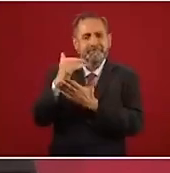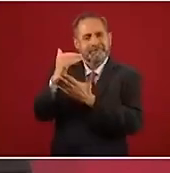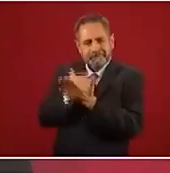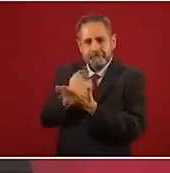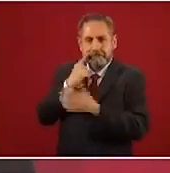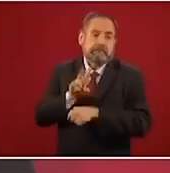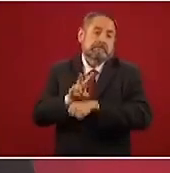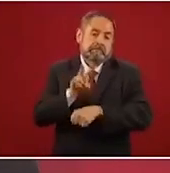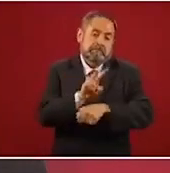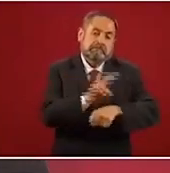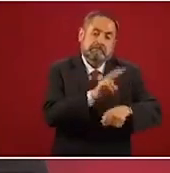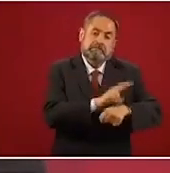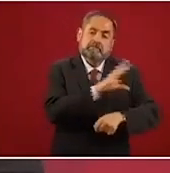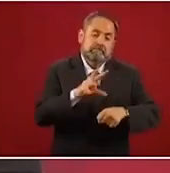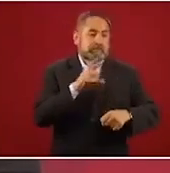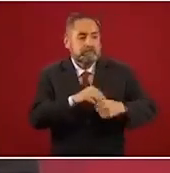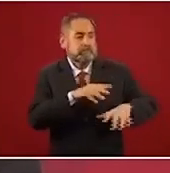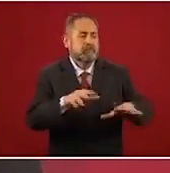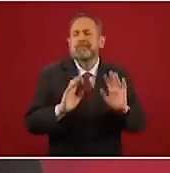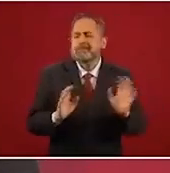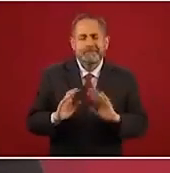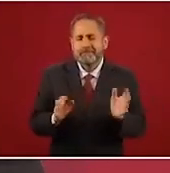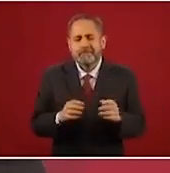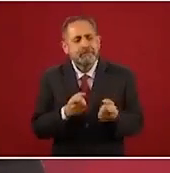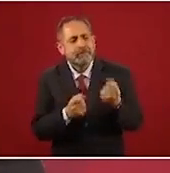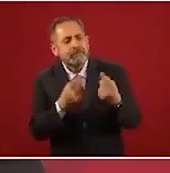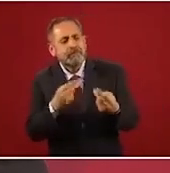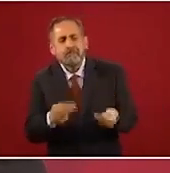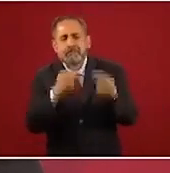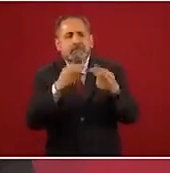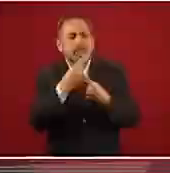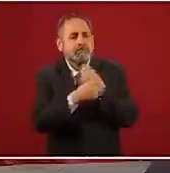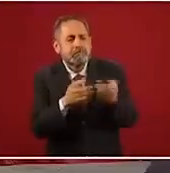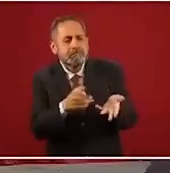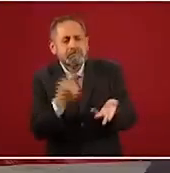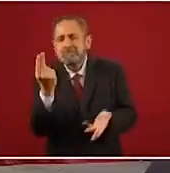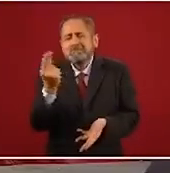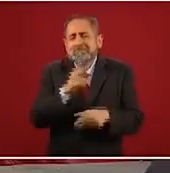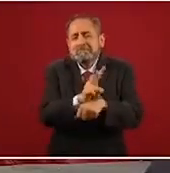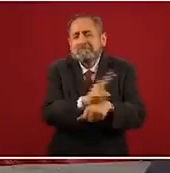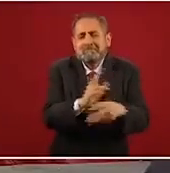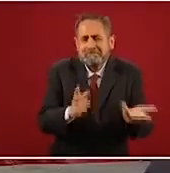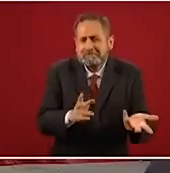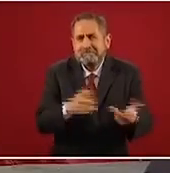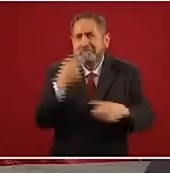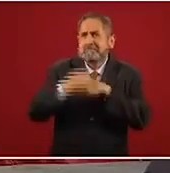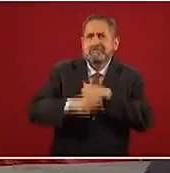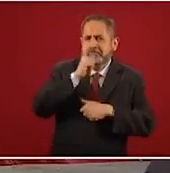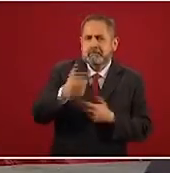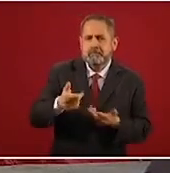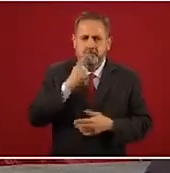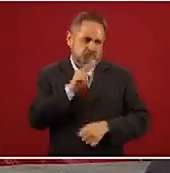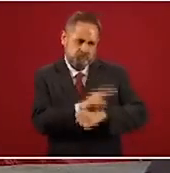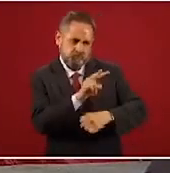las inspecciones a aquellos negocios que realmente no ameritan tener este tipo de actos y sufrir el hostigamiento de